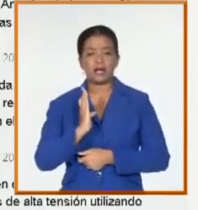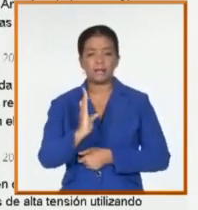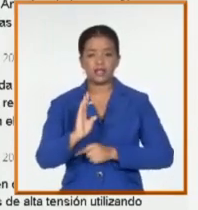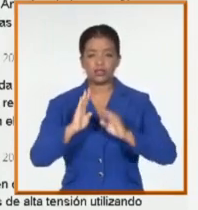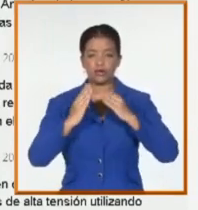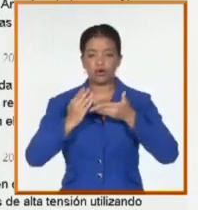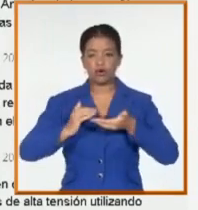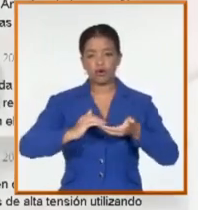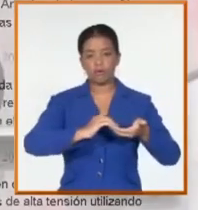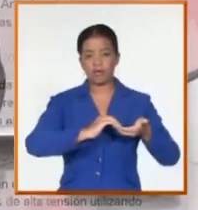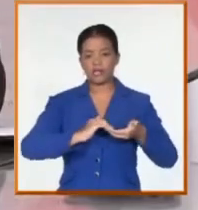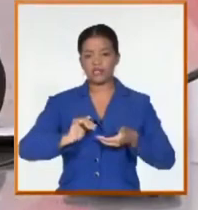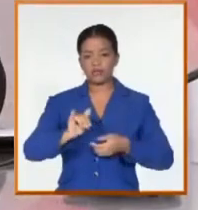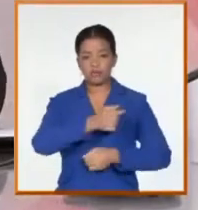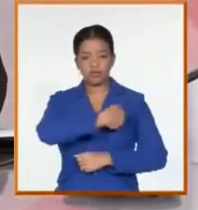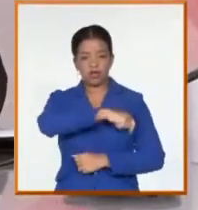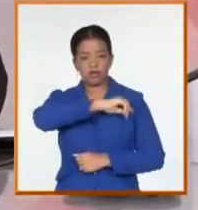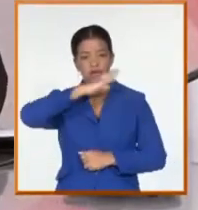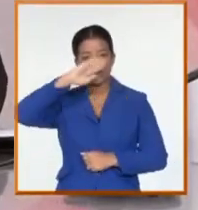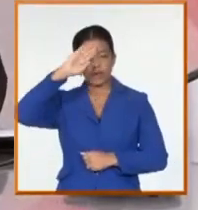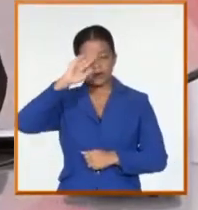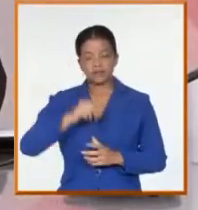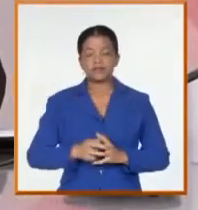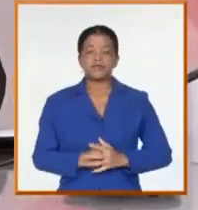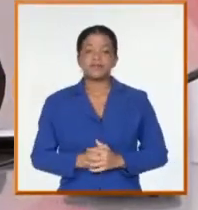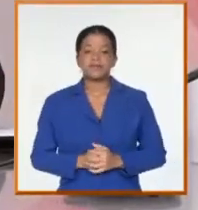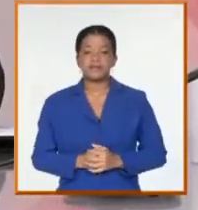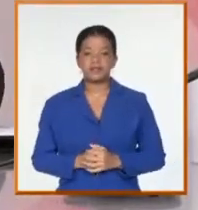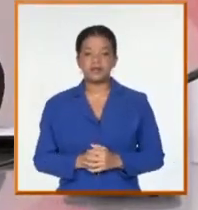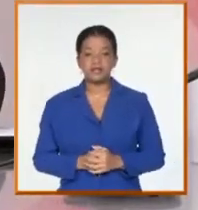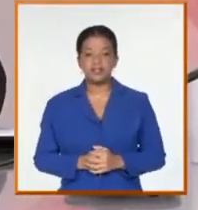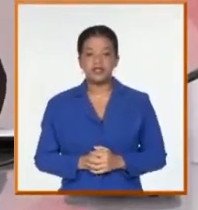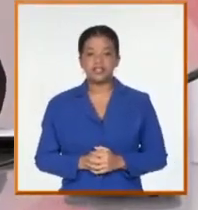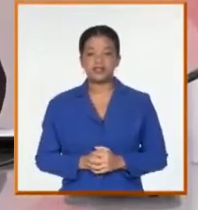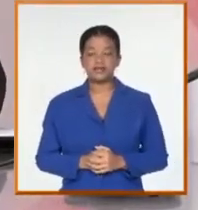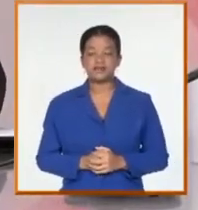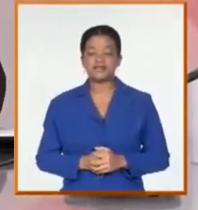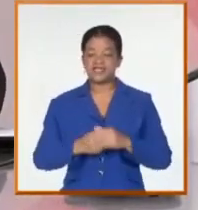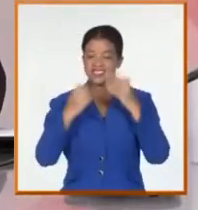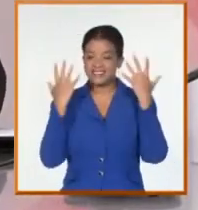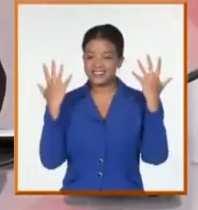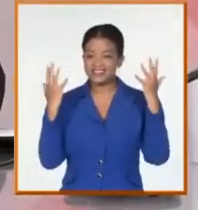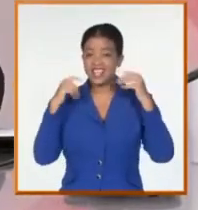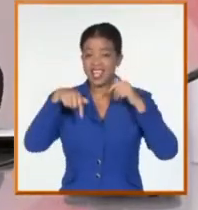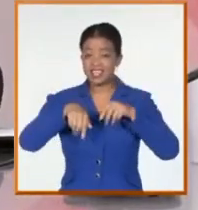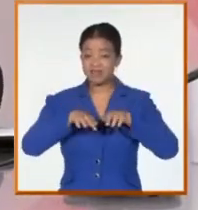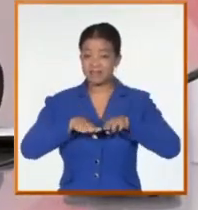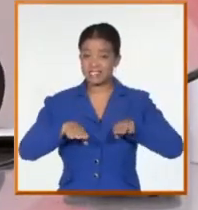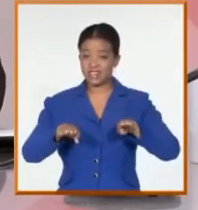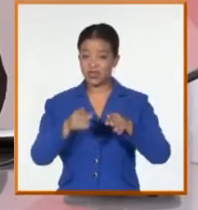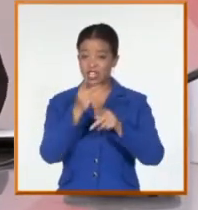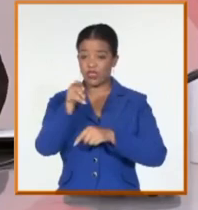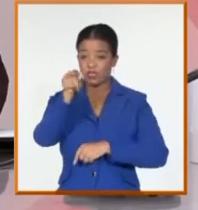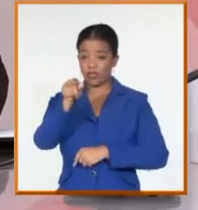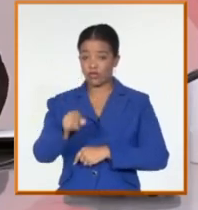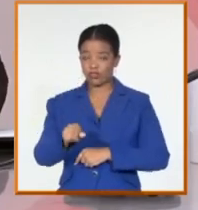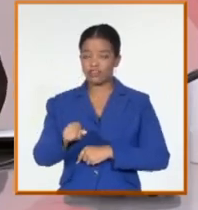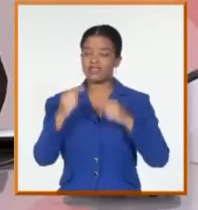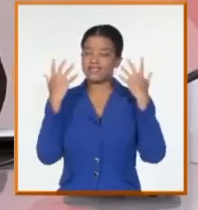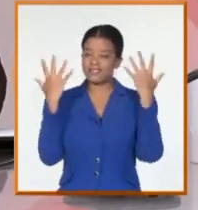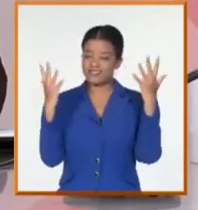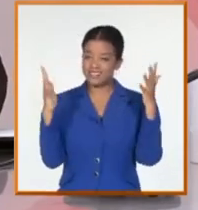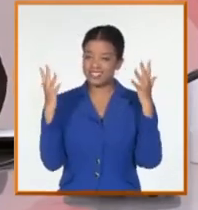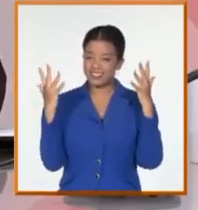y nuestro pueblo El también el mensaje de felicitación desde la mesa redonda al doctor Alfredo